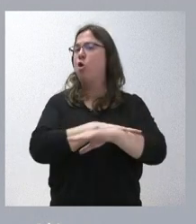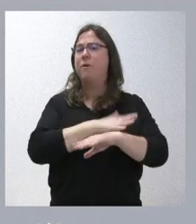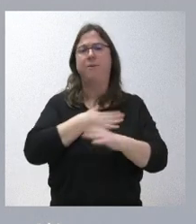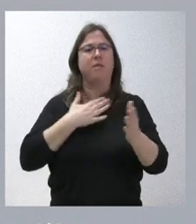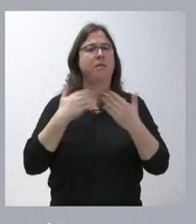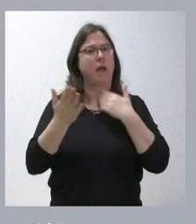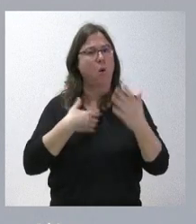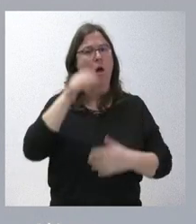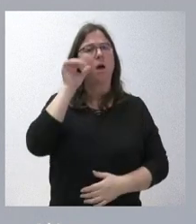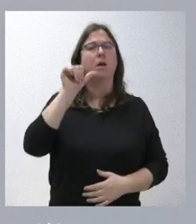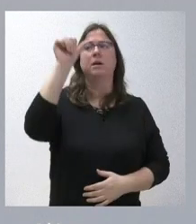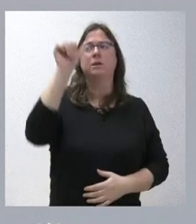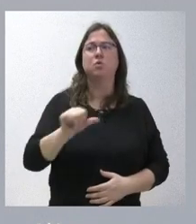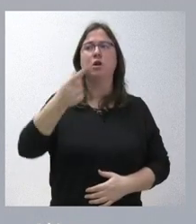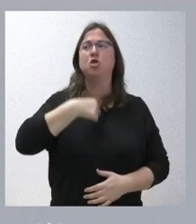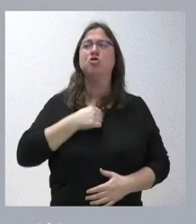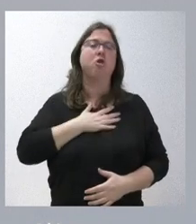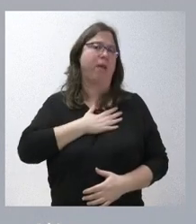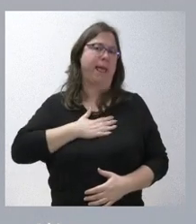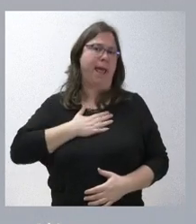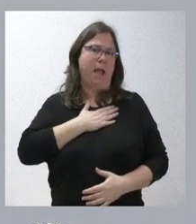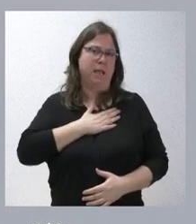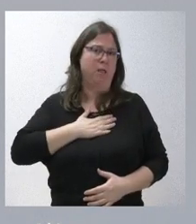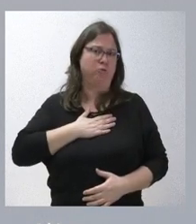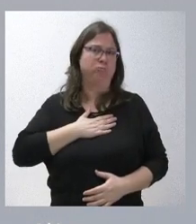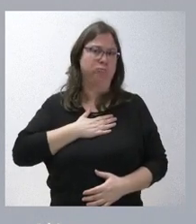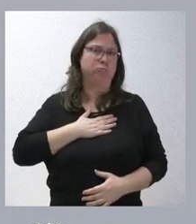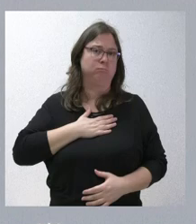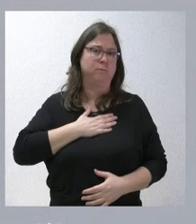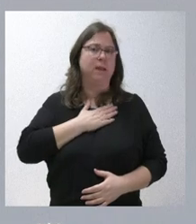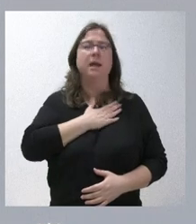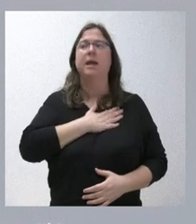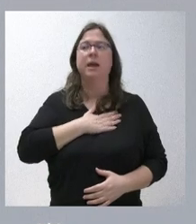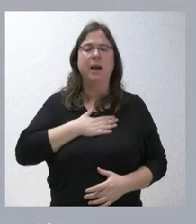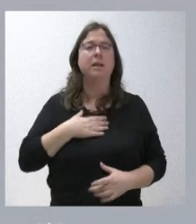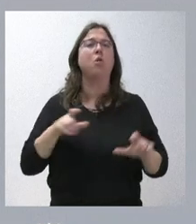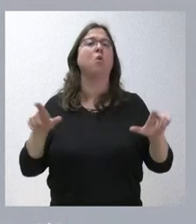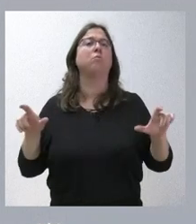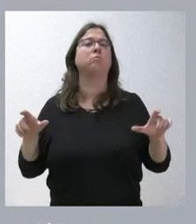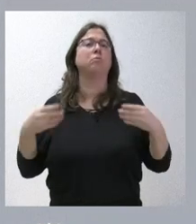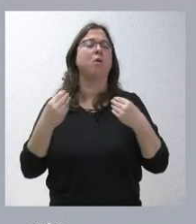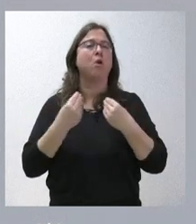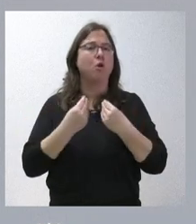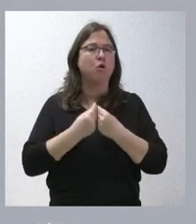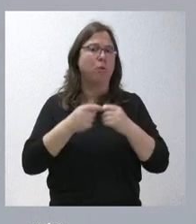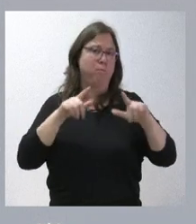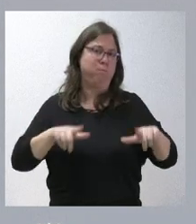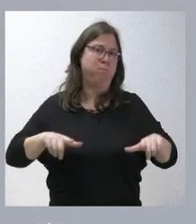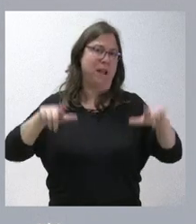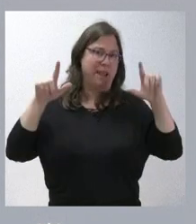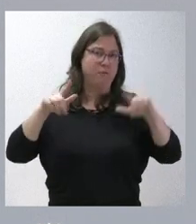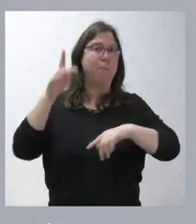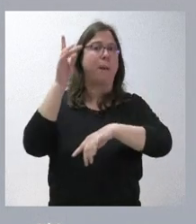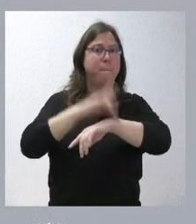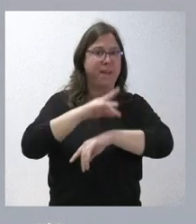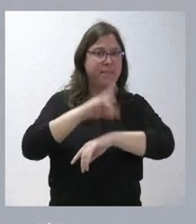que Escucha y estamos encantados de reunirnos con esta plataforma que usted plantea de médicos y